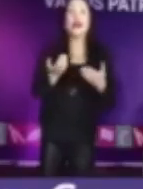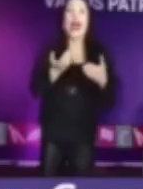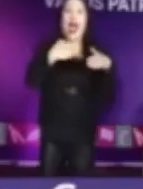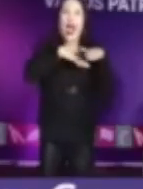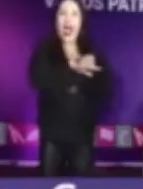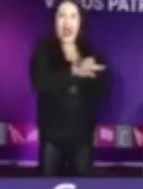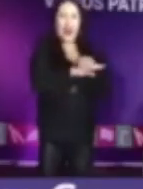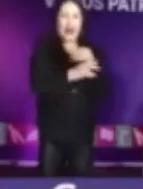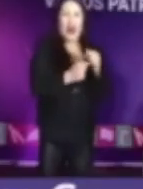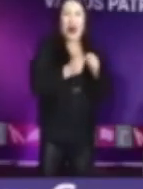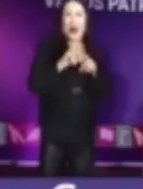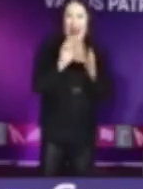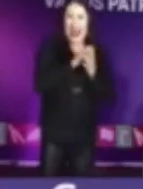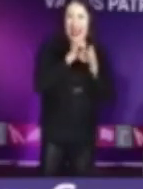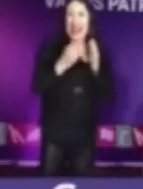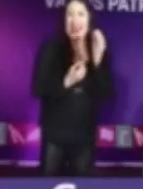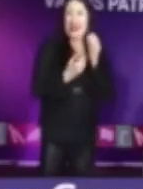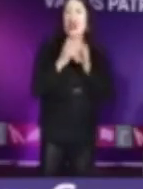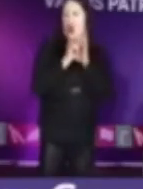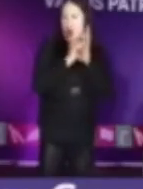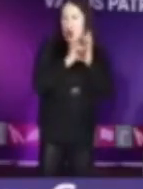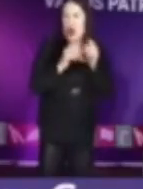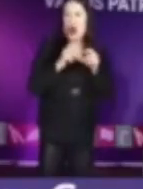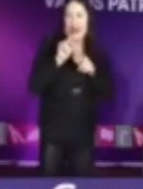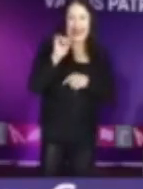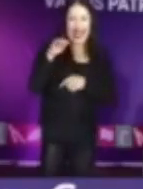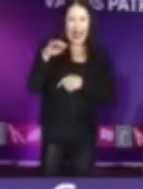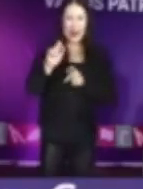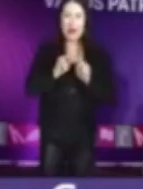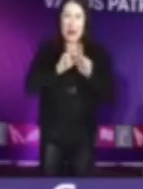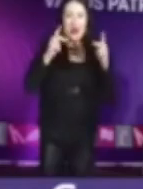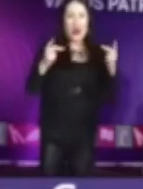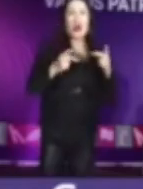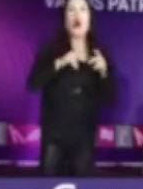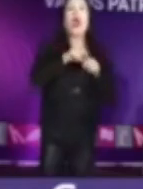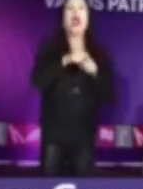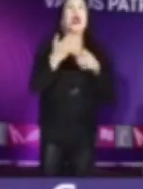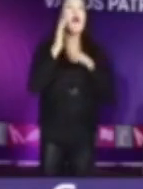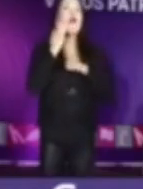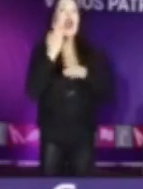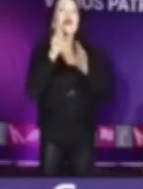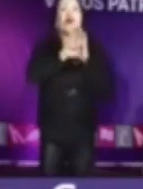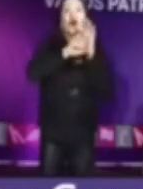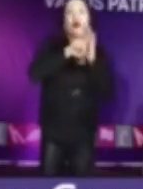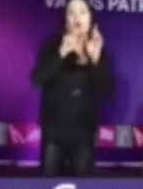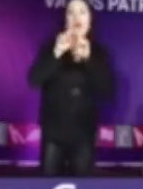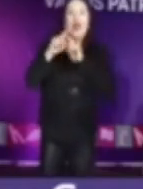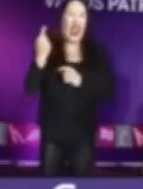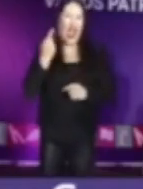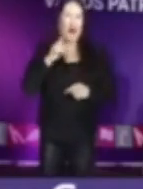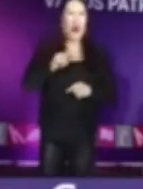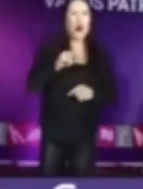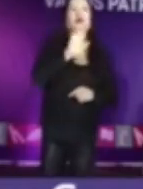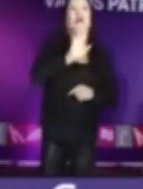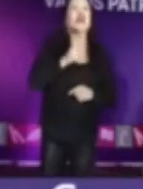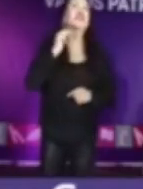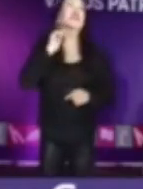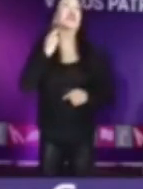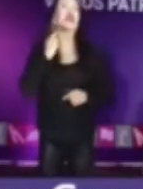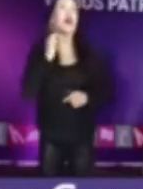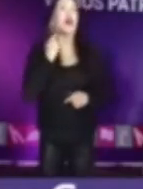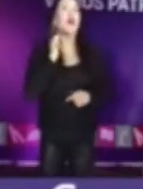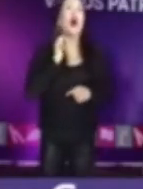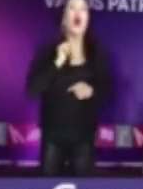York Times, manejando redes sociales, porque son unos cabrones. Yo no sé cómo lo hacen, son como robots, son como